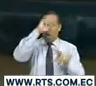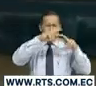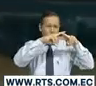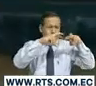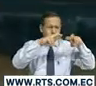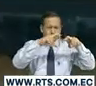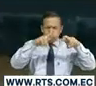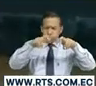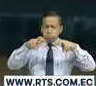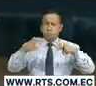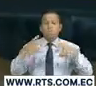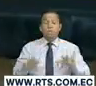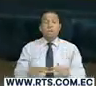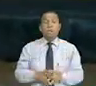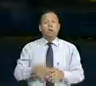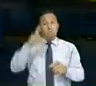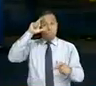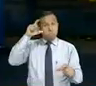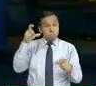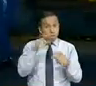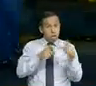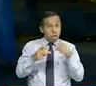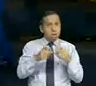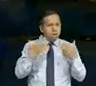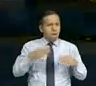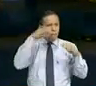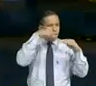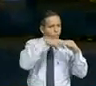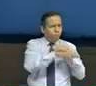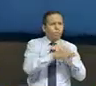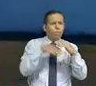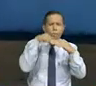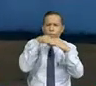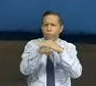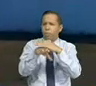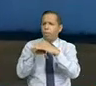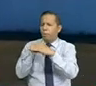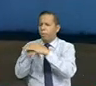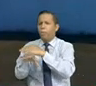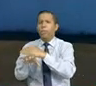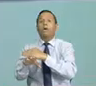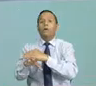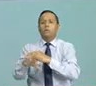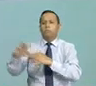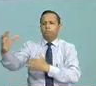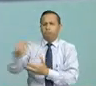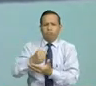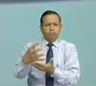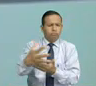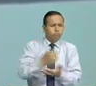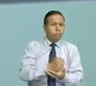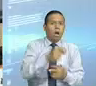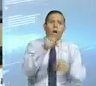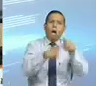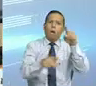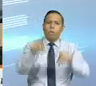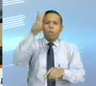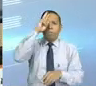la fiscalía ya ejecutó múltiples allanamientos y realiza las indagaciones por el supuesto delito de peculado, informó Charlie Pisa.